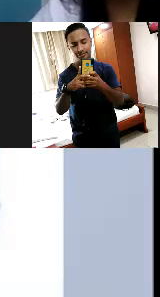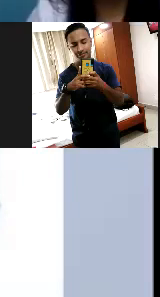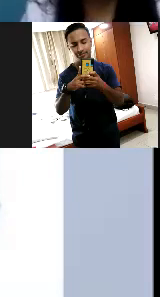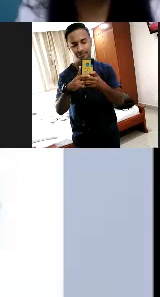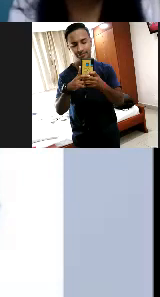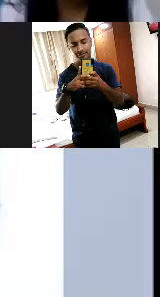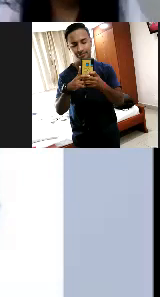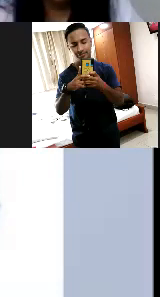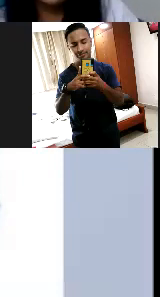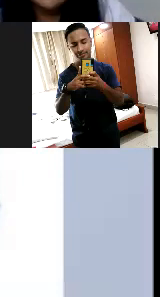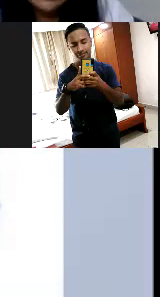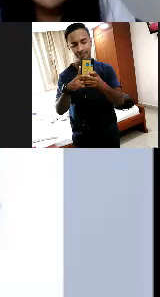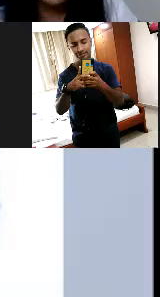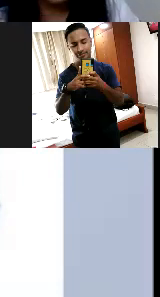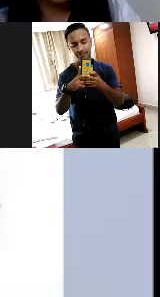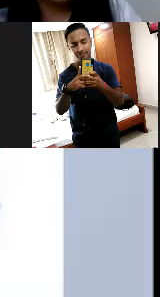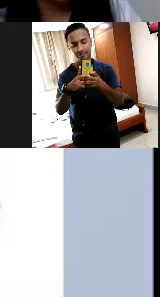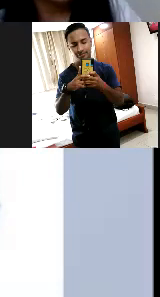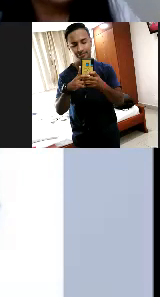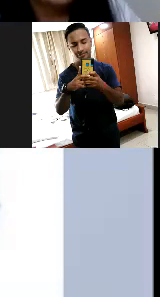terapias se hacen